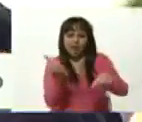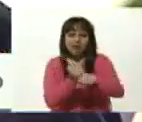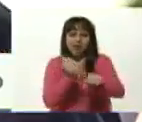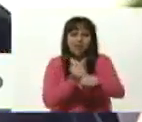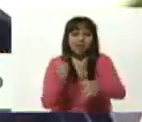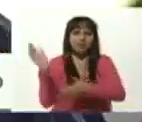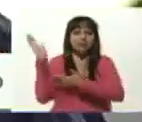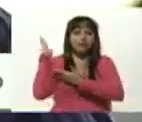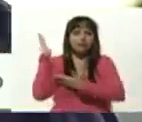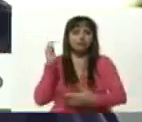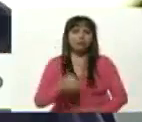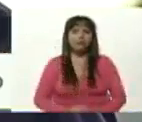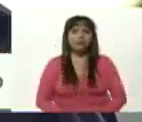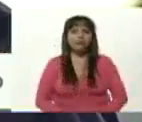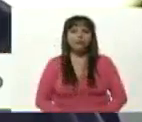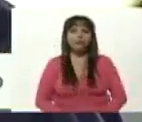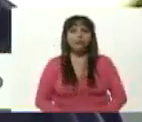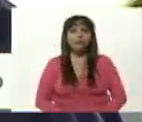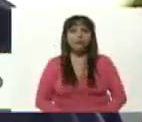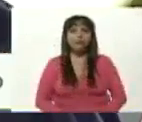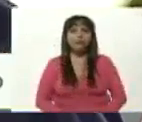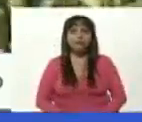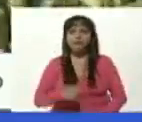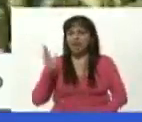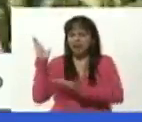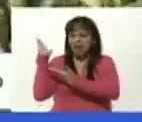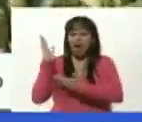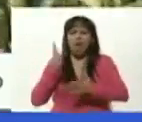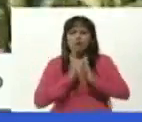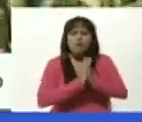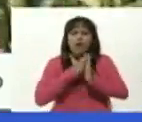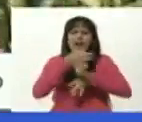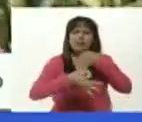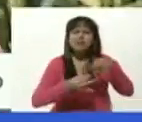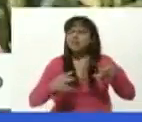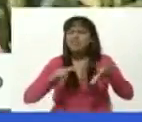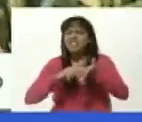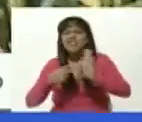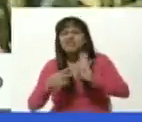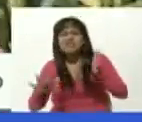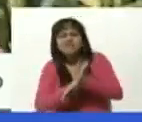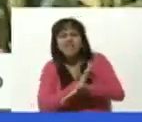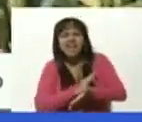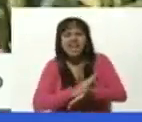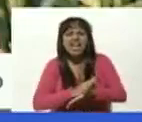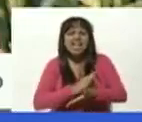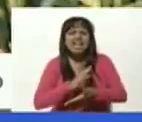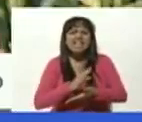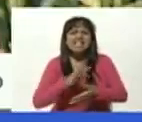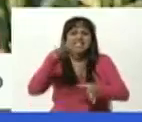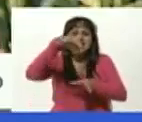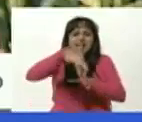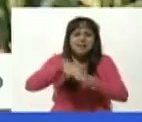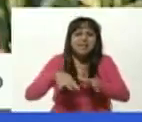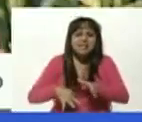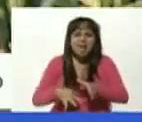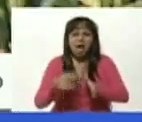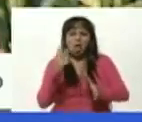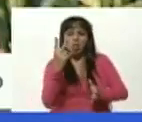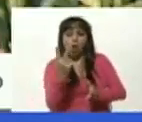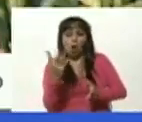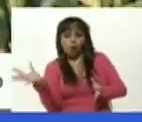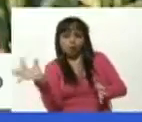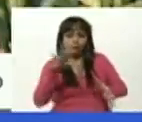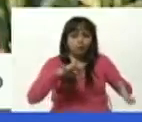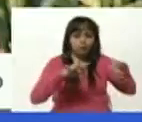Margaret Gutiérrez. Margaret, explícame, ¿qué es una semilla híbrida? Tú eres gerente general de Semillas Híbridas. ¿Qué trabajo